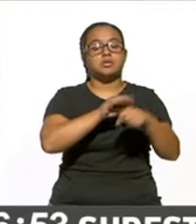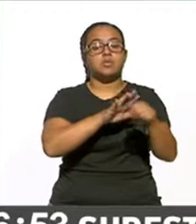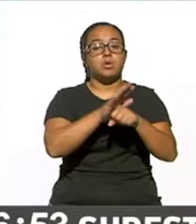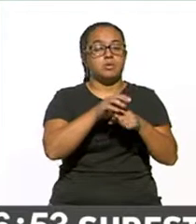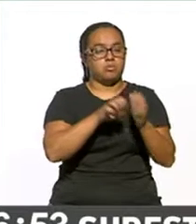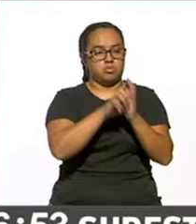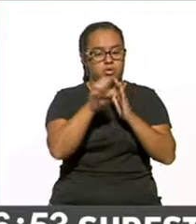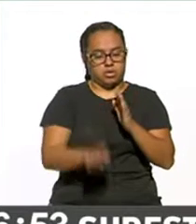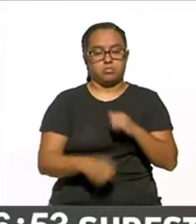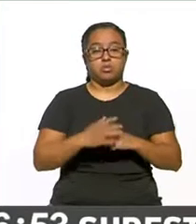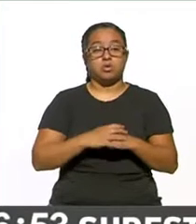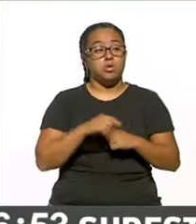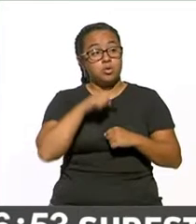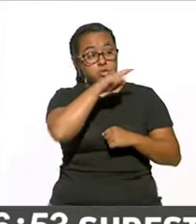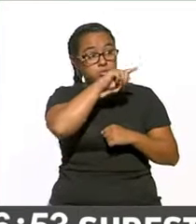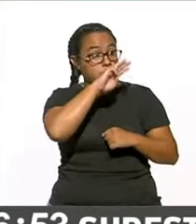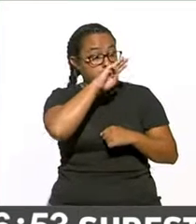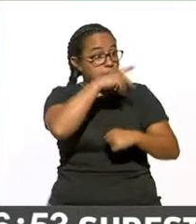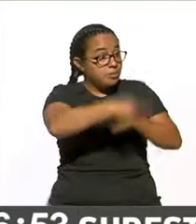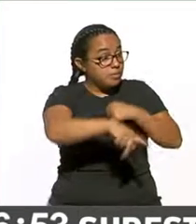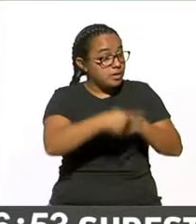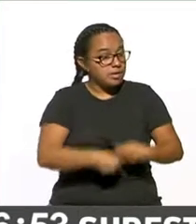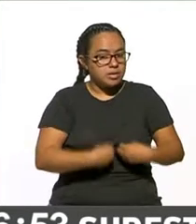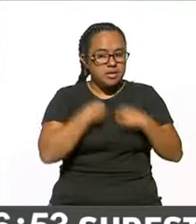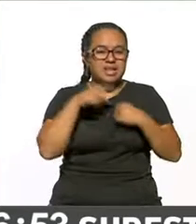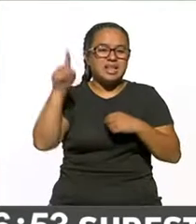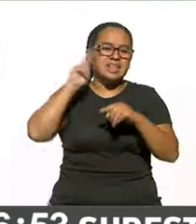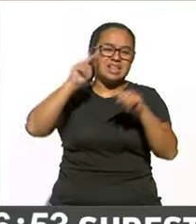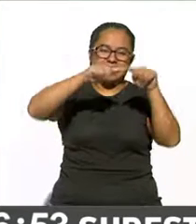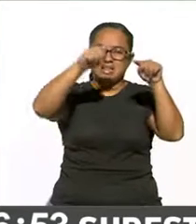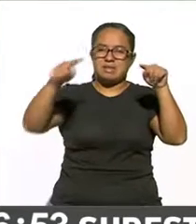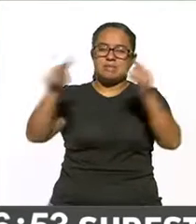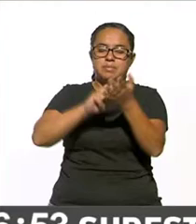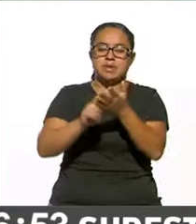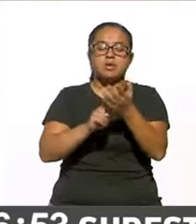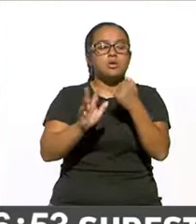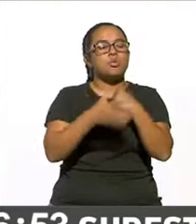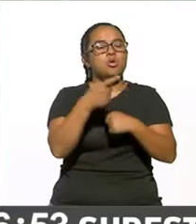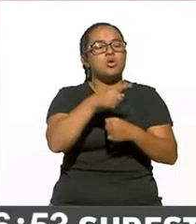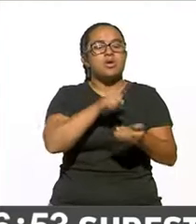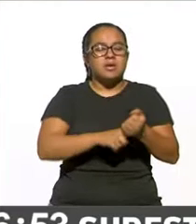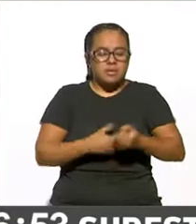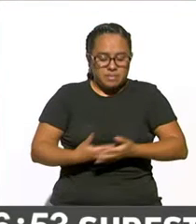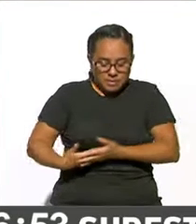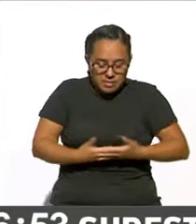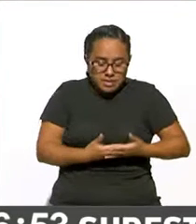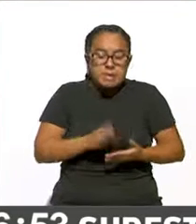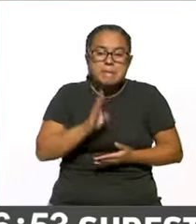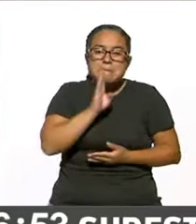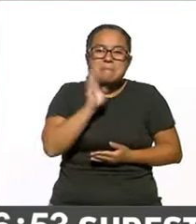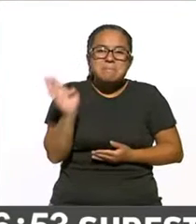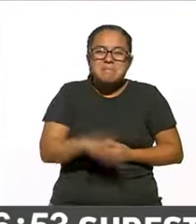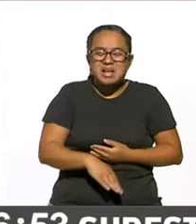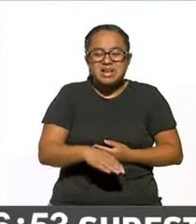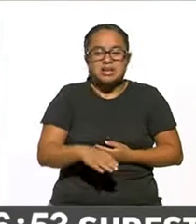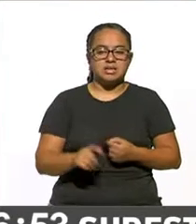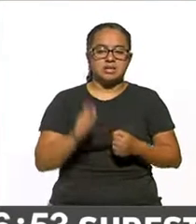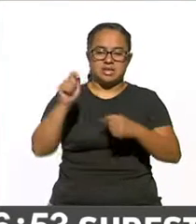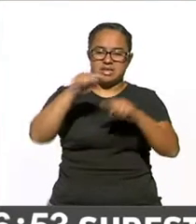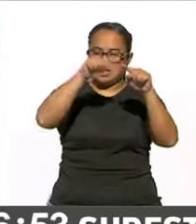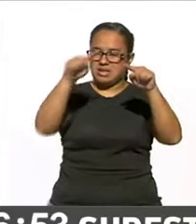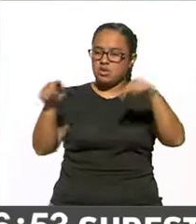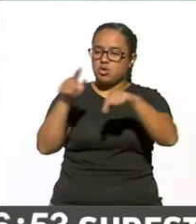peligrar la vida de la madre, que es la línea verde, por malformaciones del feto, que es esa línea